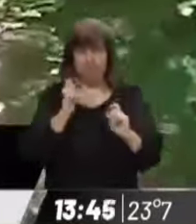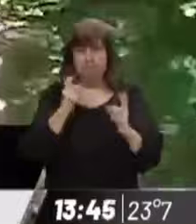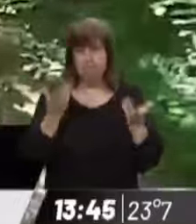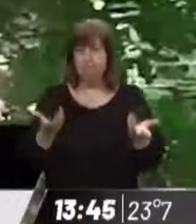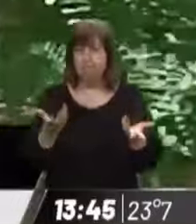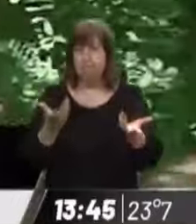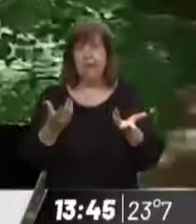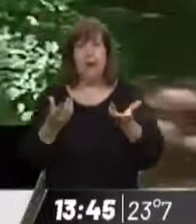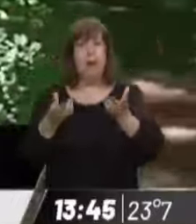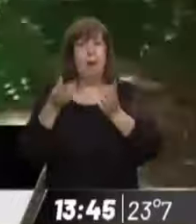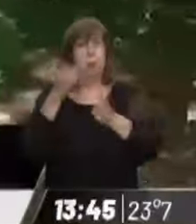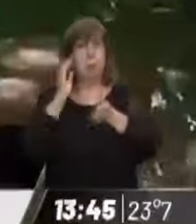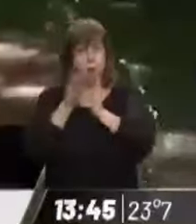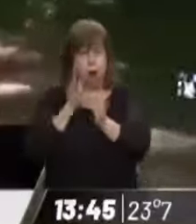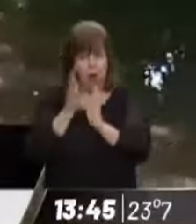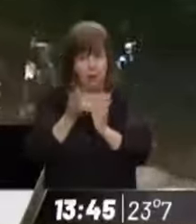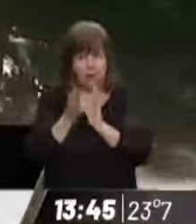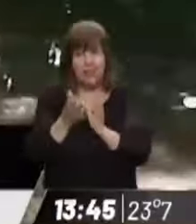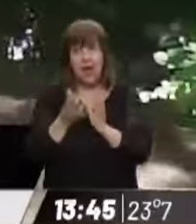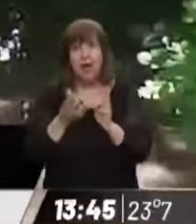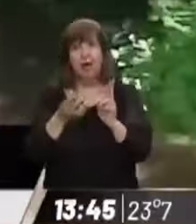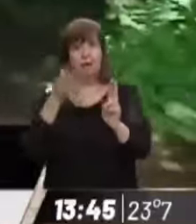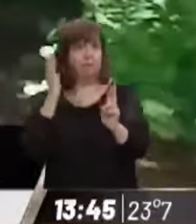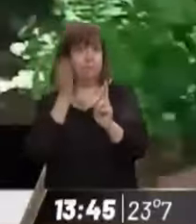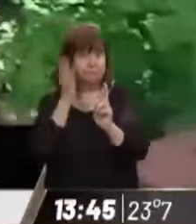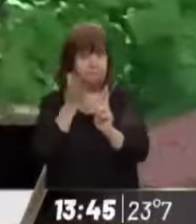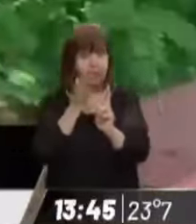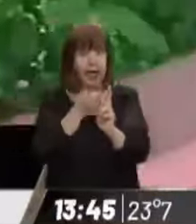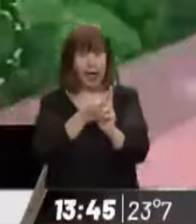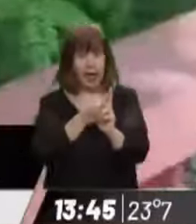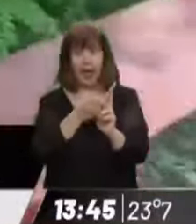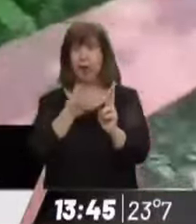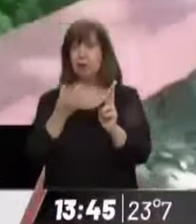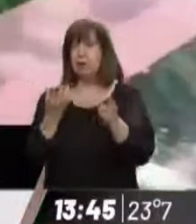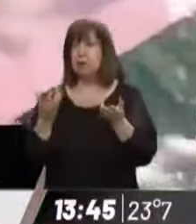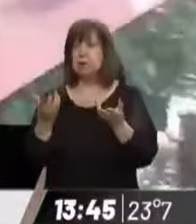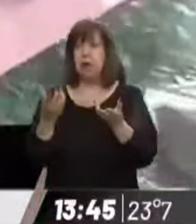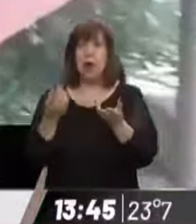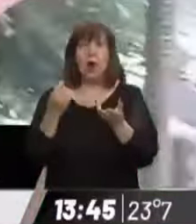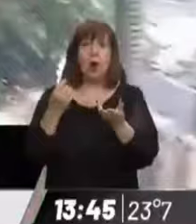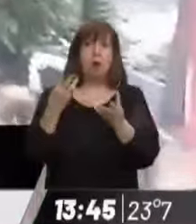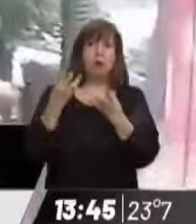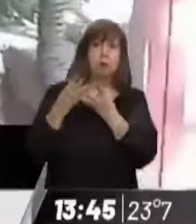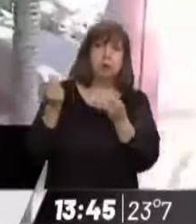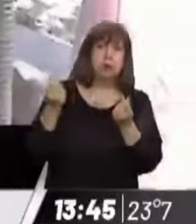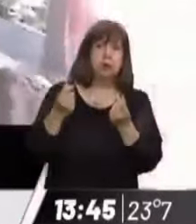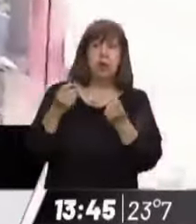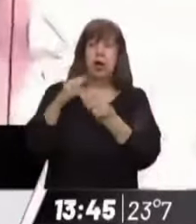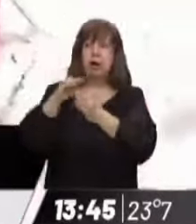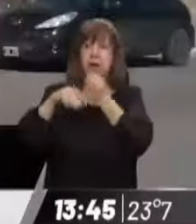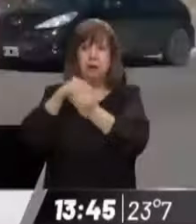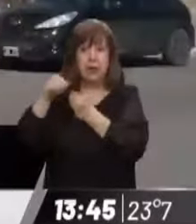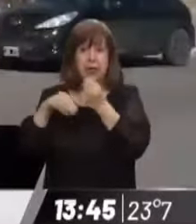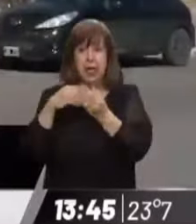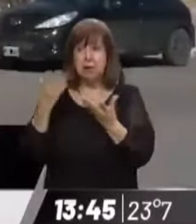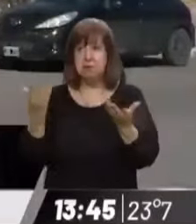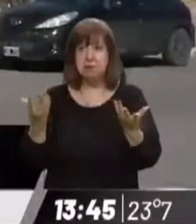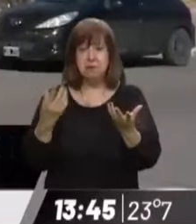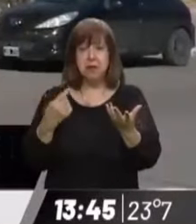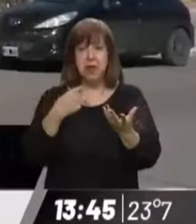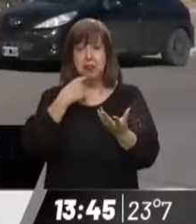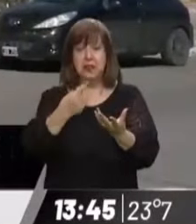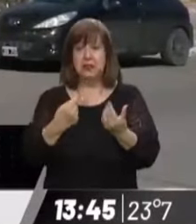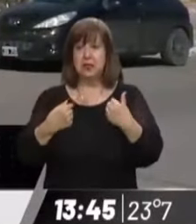de violencia de género que puede llegar a darse, ¿verdad? O tal vez el paradero de alguna persona, o sea, ningún familiar o alguien ha aparecido a